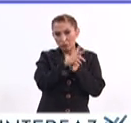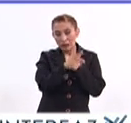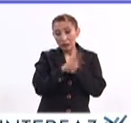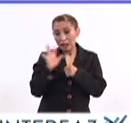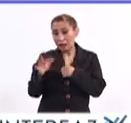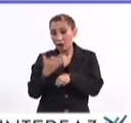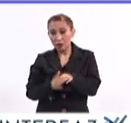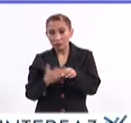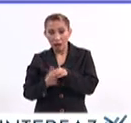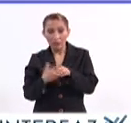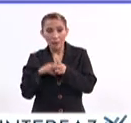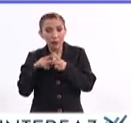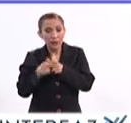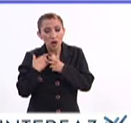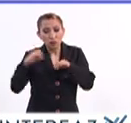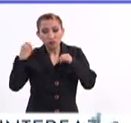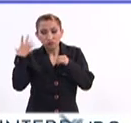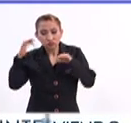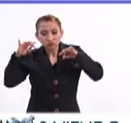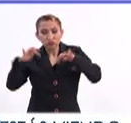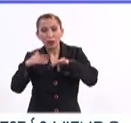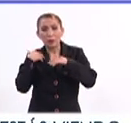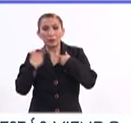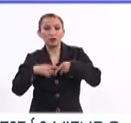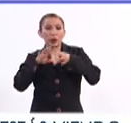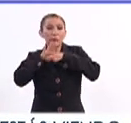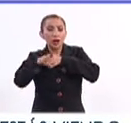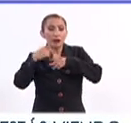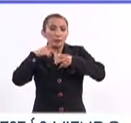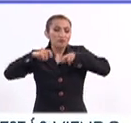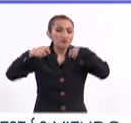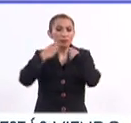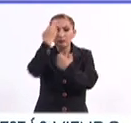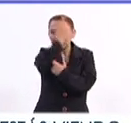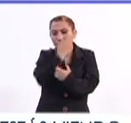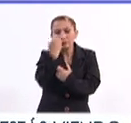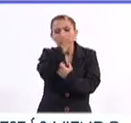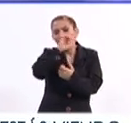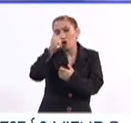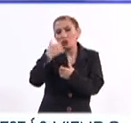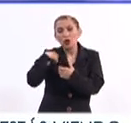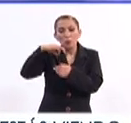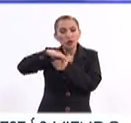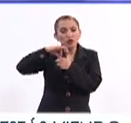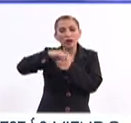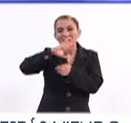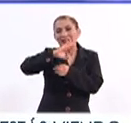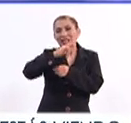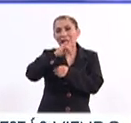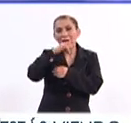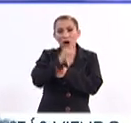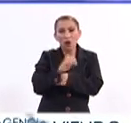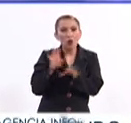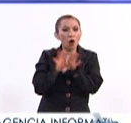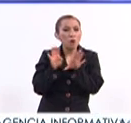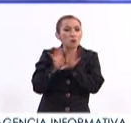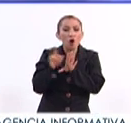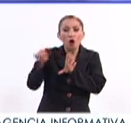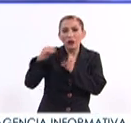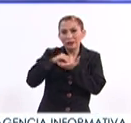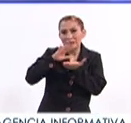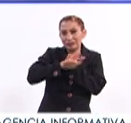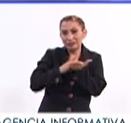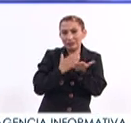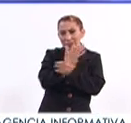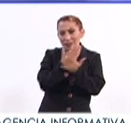a las 5 de la tarde empezaremos un foro de migrantes y un conversatorio para evaluar voto chilango, cómo fue el proceso de inscripción,